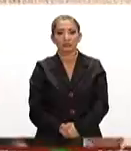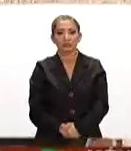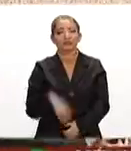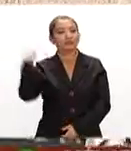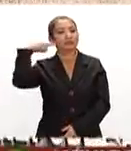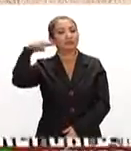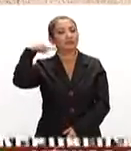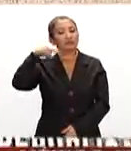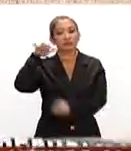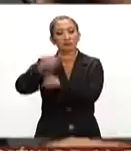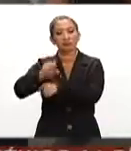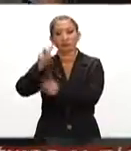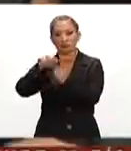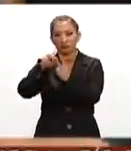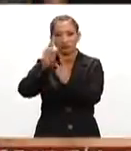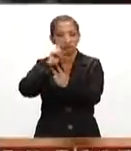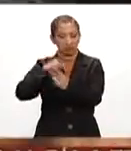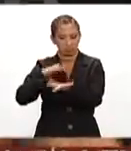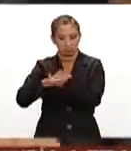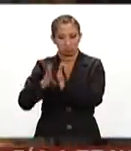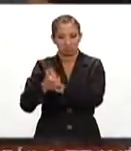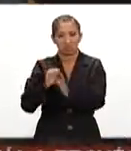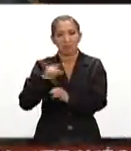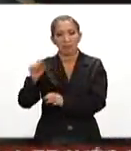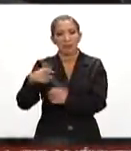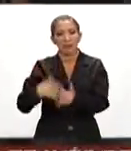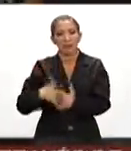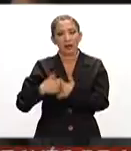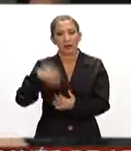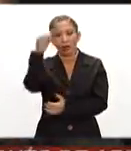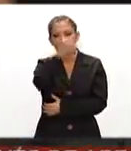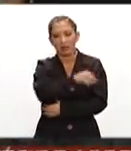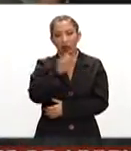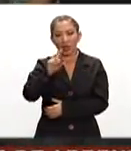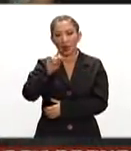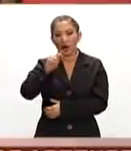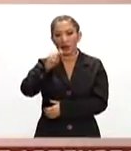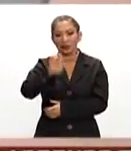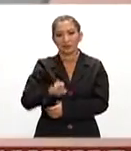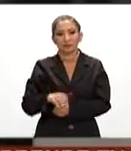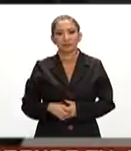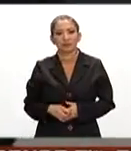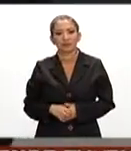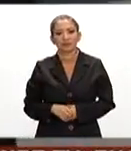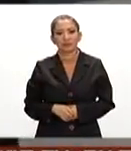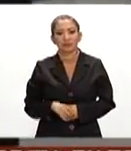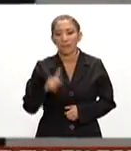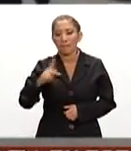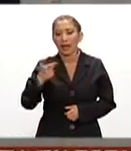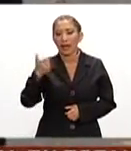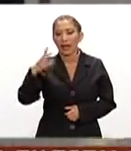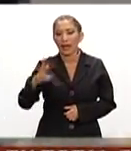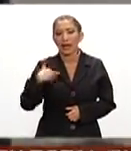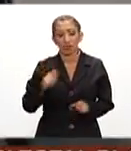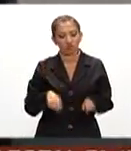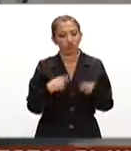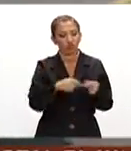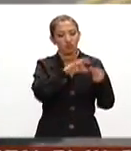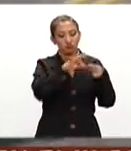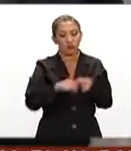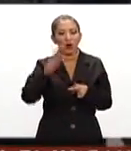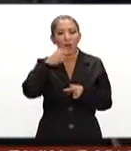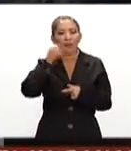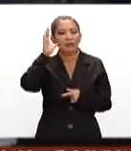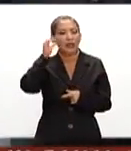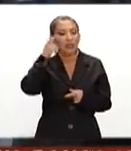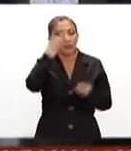En Veracruz detienen a dos mujeres involucradas con las empresas fantasmas de Javier Duarte. La PGR recibe a Shenley